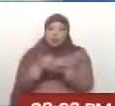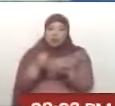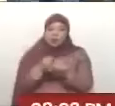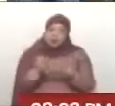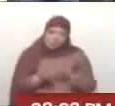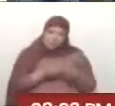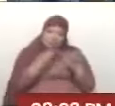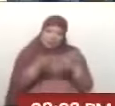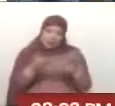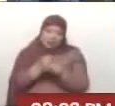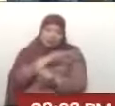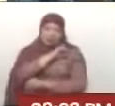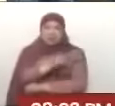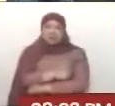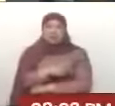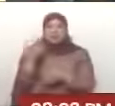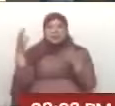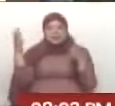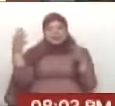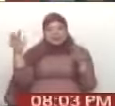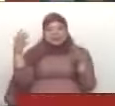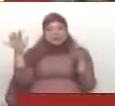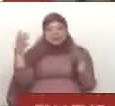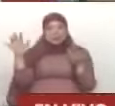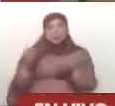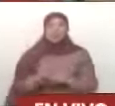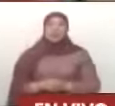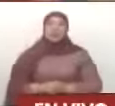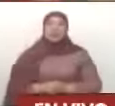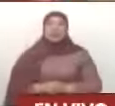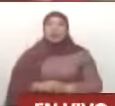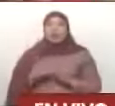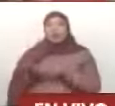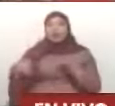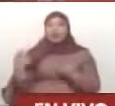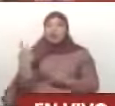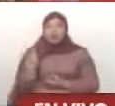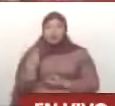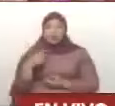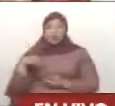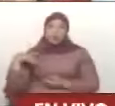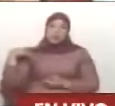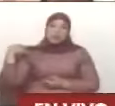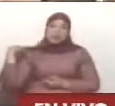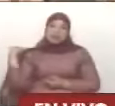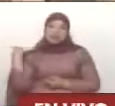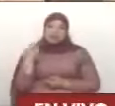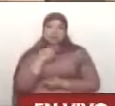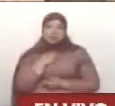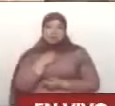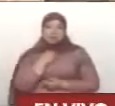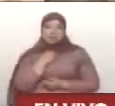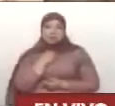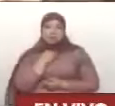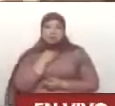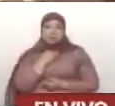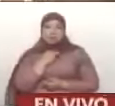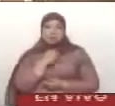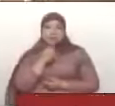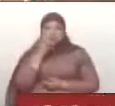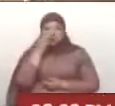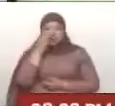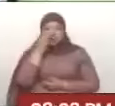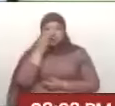valientemente. Bueno, presidente, le tengo dos regalitos para cerrar. ¿Qué tiene? ¿Qué trajiste? Bueno, una dama de Yaracuy